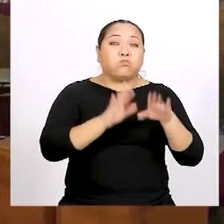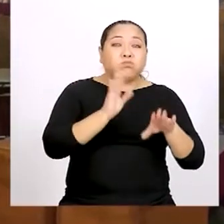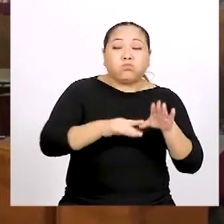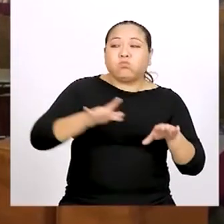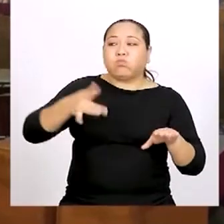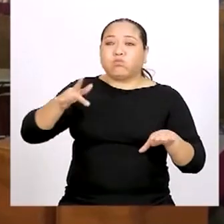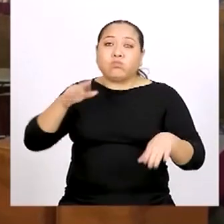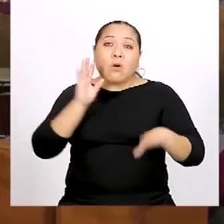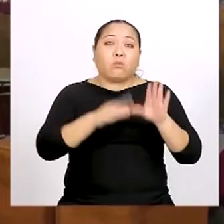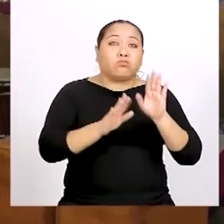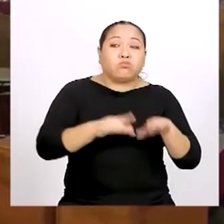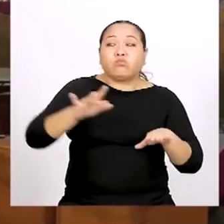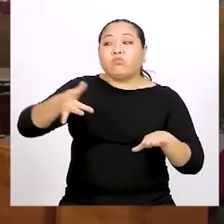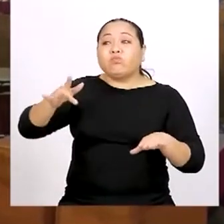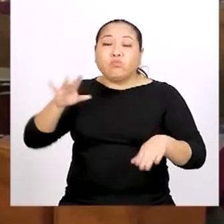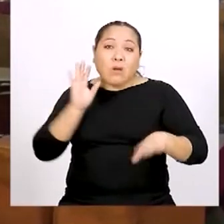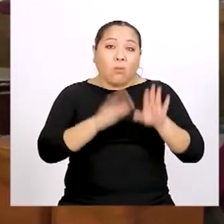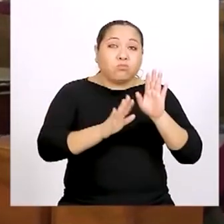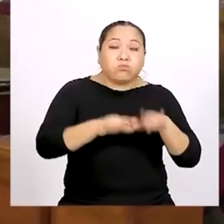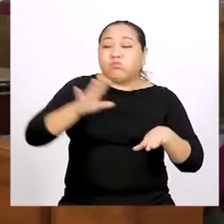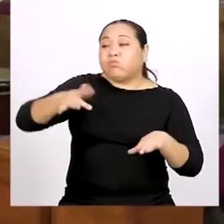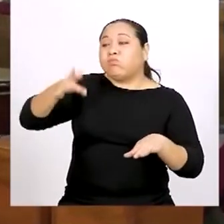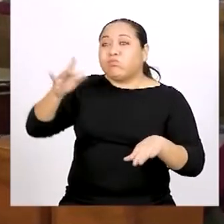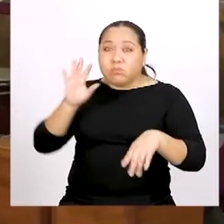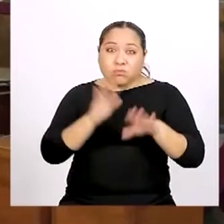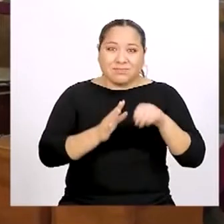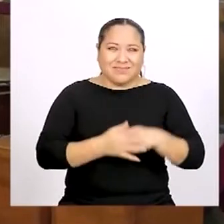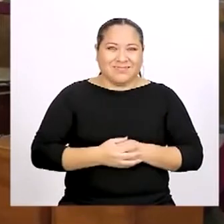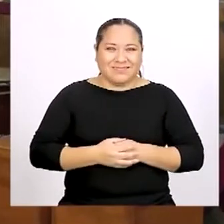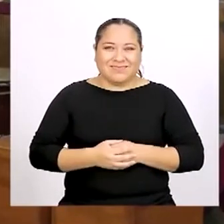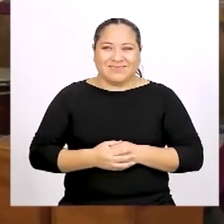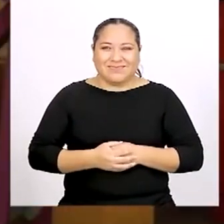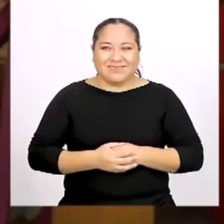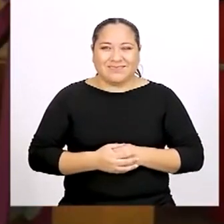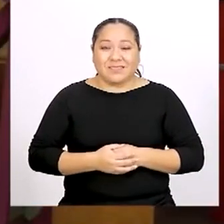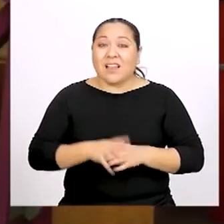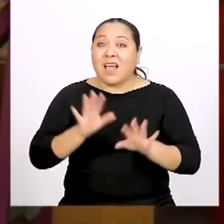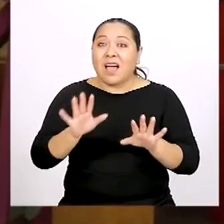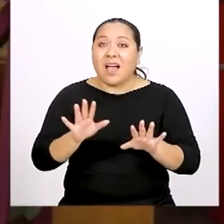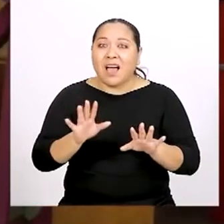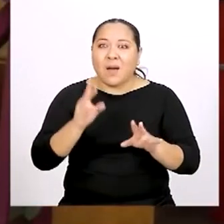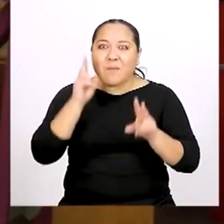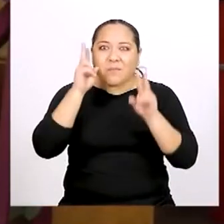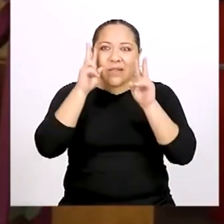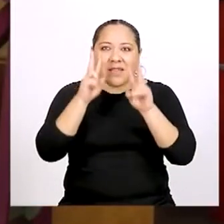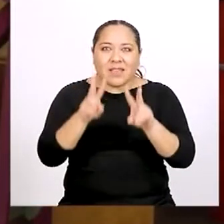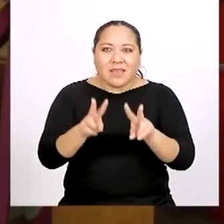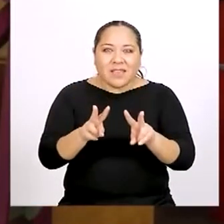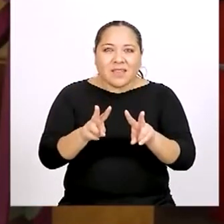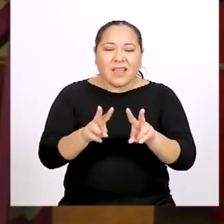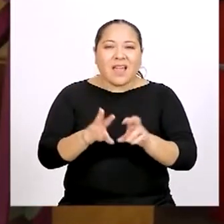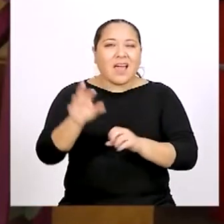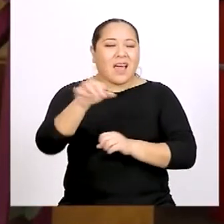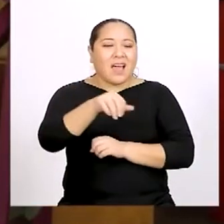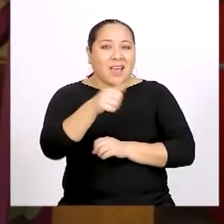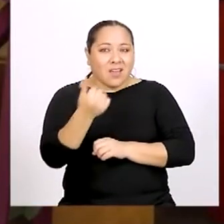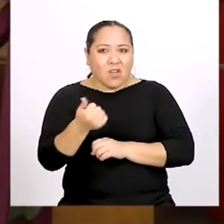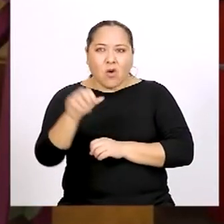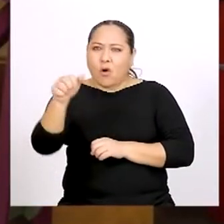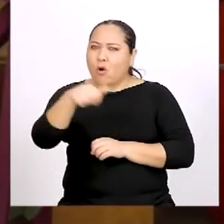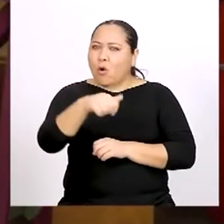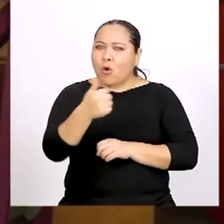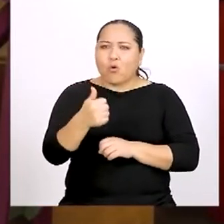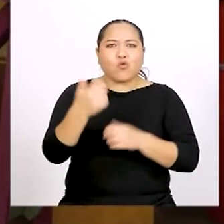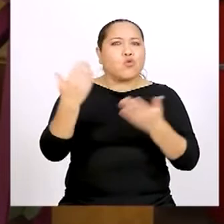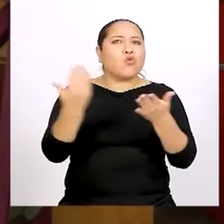Mis bongos toco yo. ¡Qué bonitos mis bongos! Y mira, aquí tengo